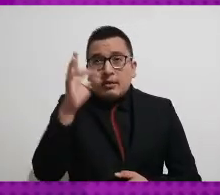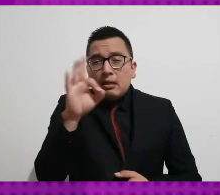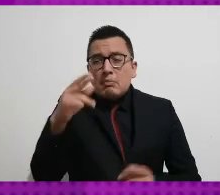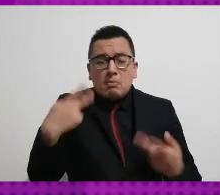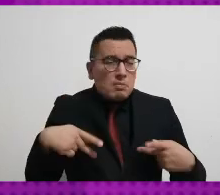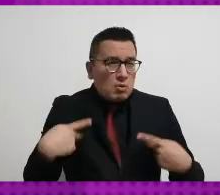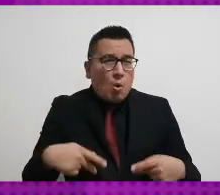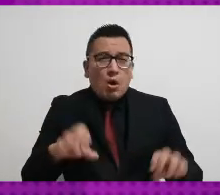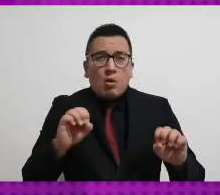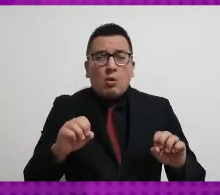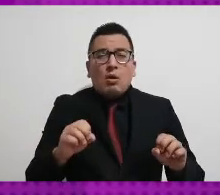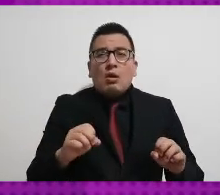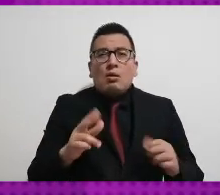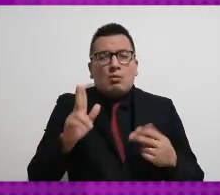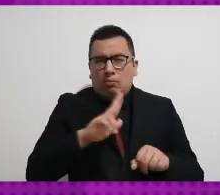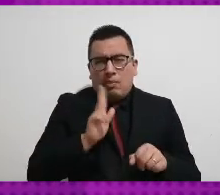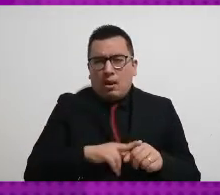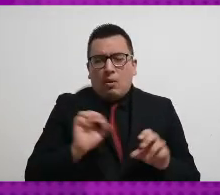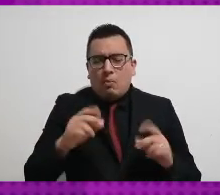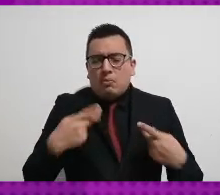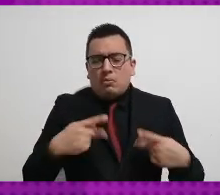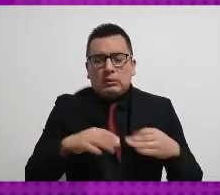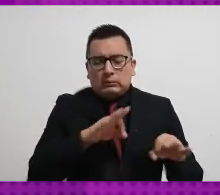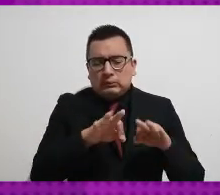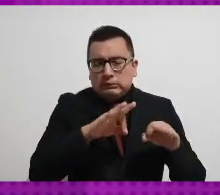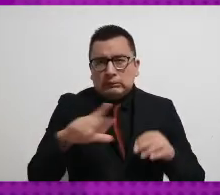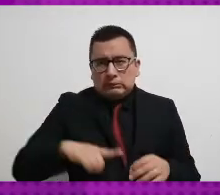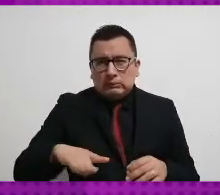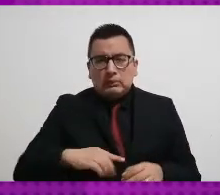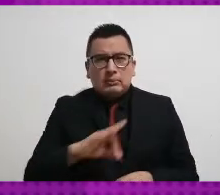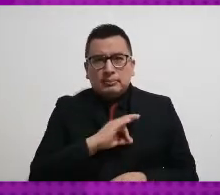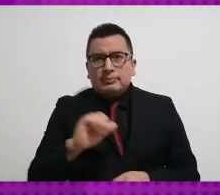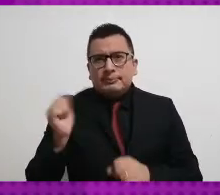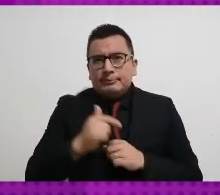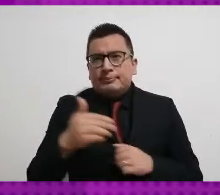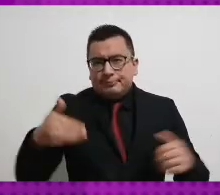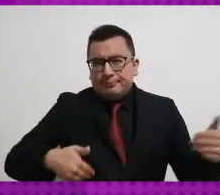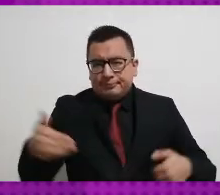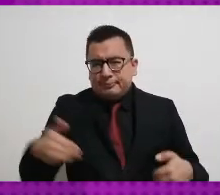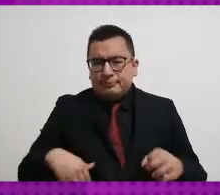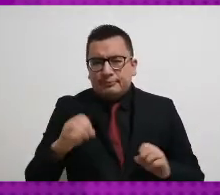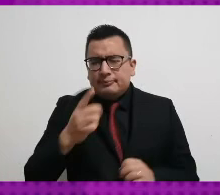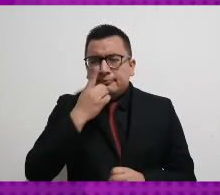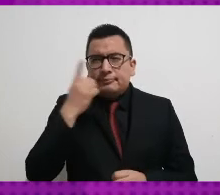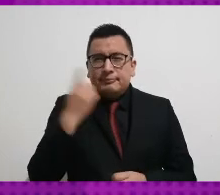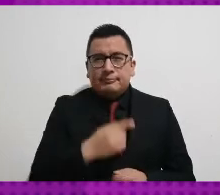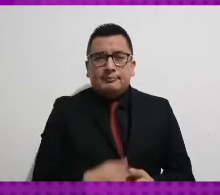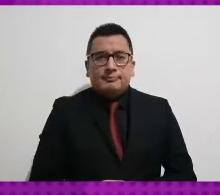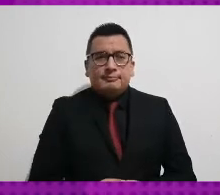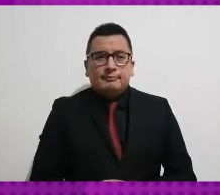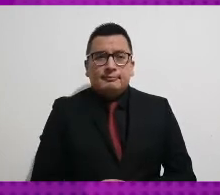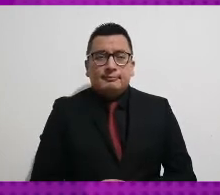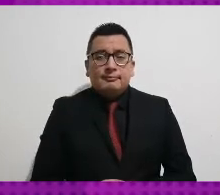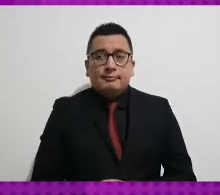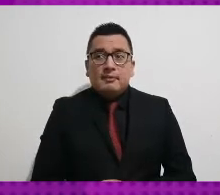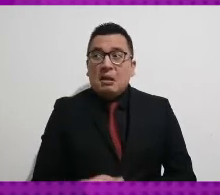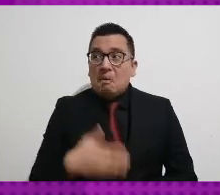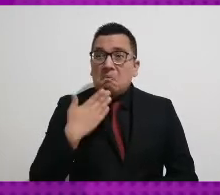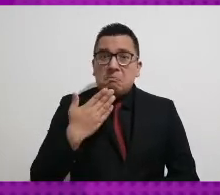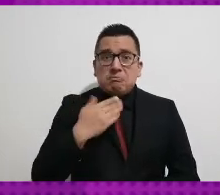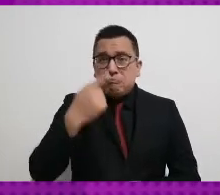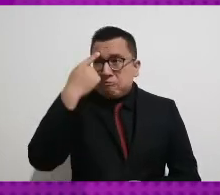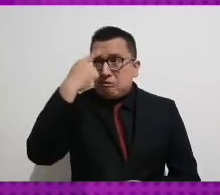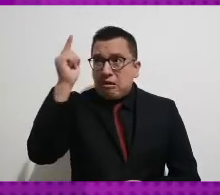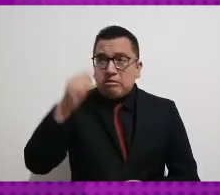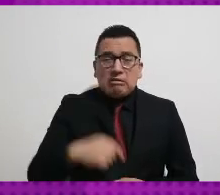para que cualquier ciudadano o servidor público pueda presentar cualquier queja o denuncia. Licenciada, pues la verdad es que